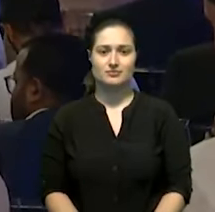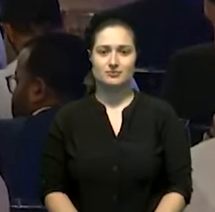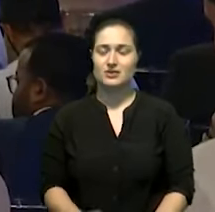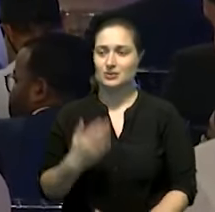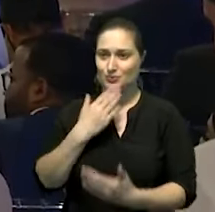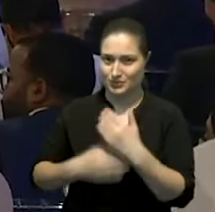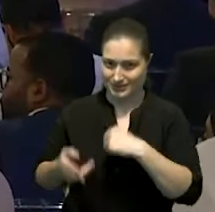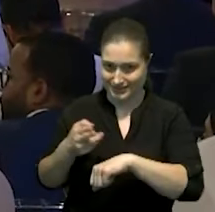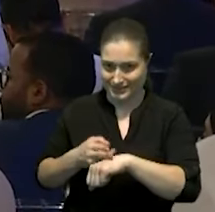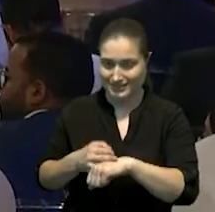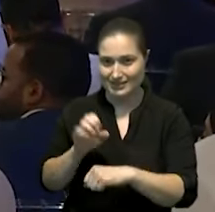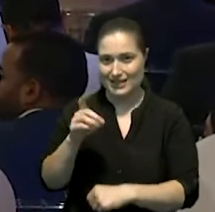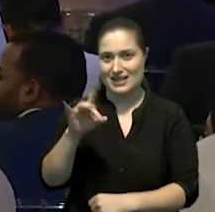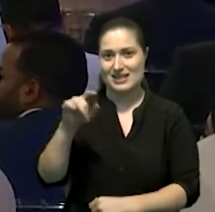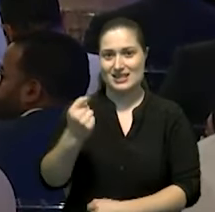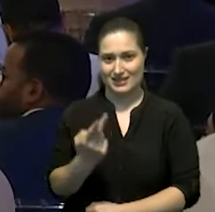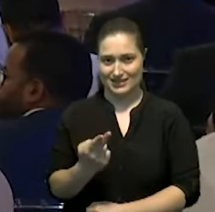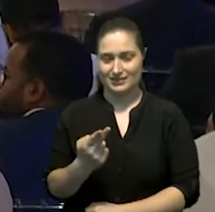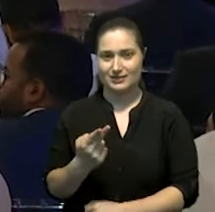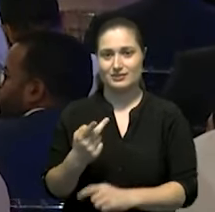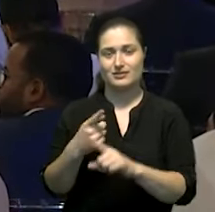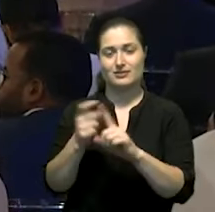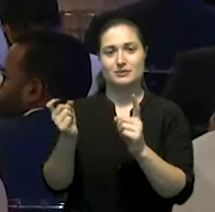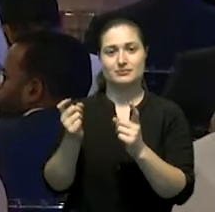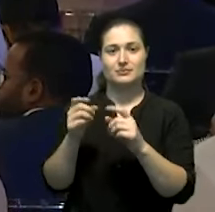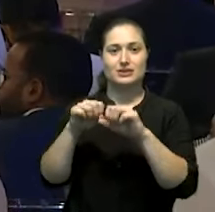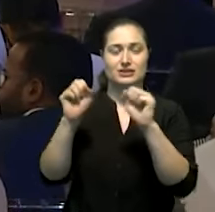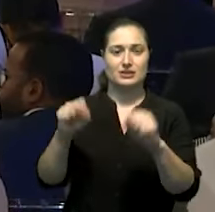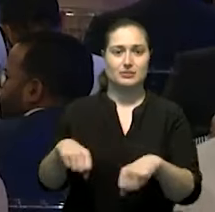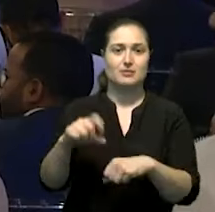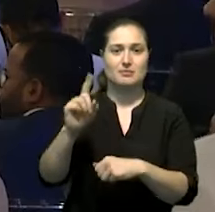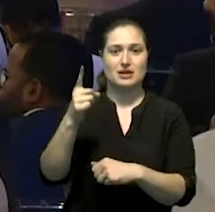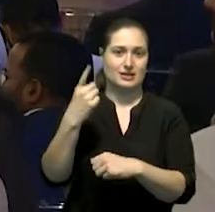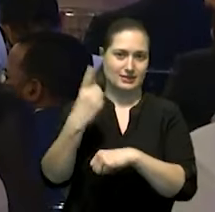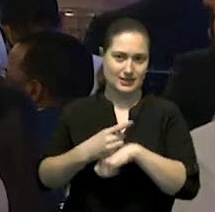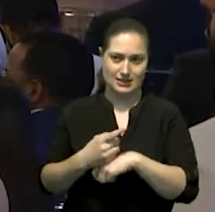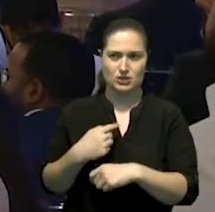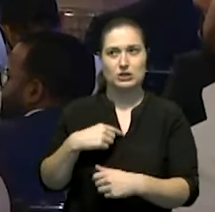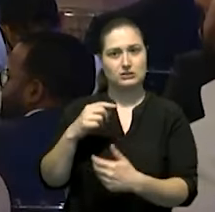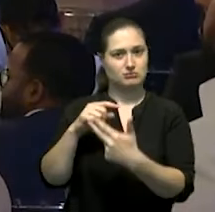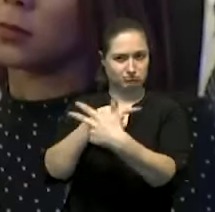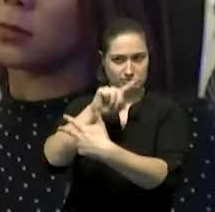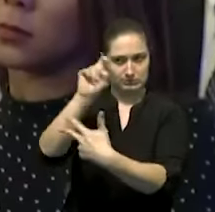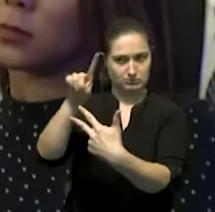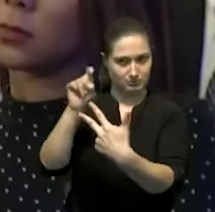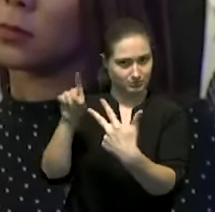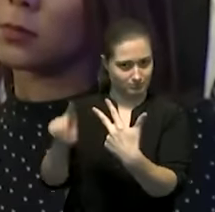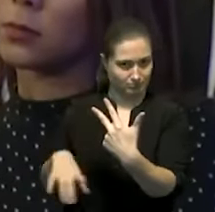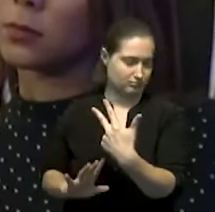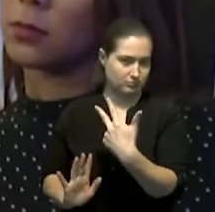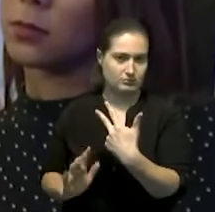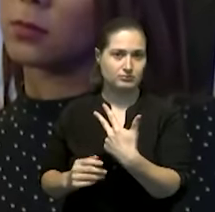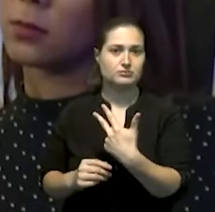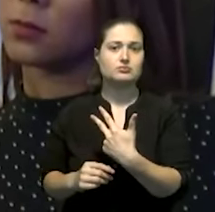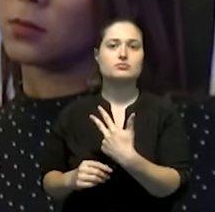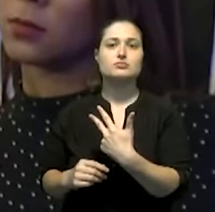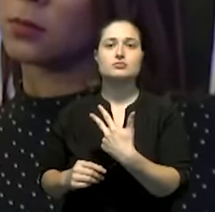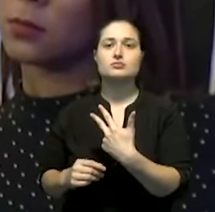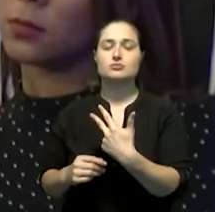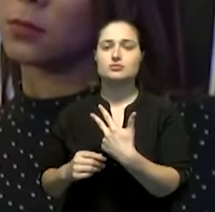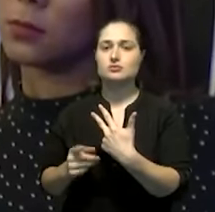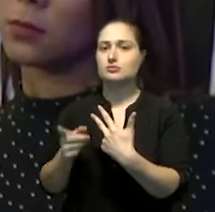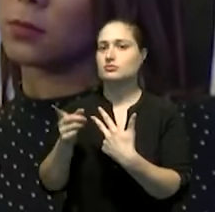Buenas tardes edit febles de telesistema programa el día me gustaría tres preguntas básicamente en este